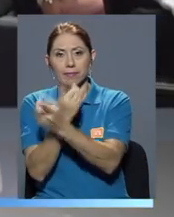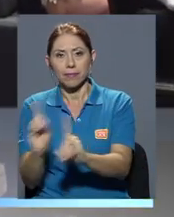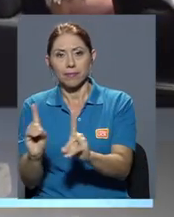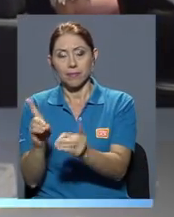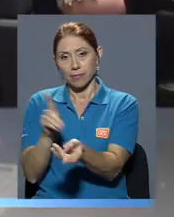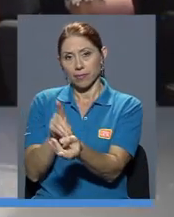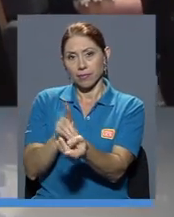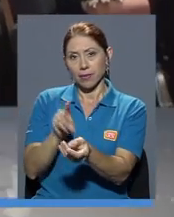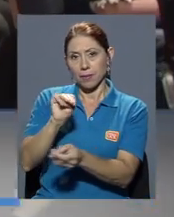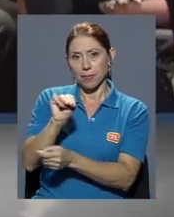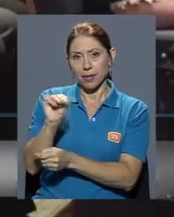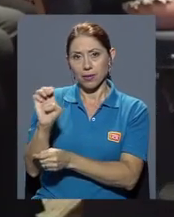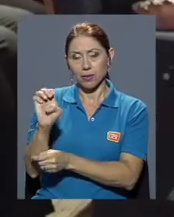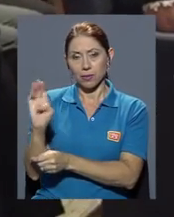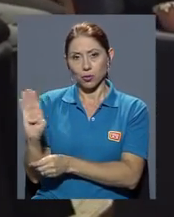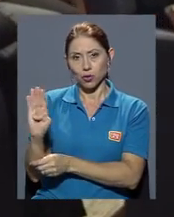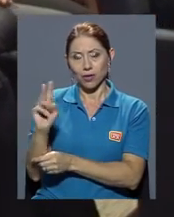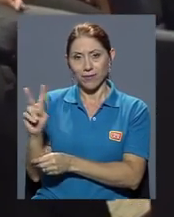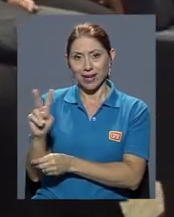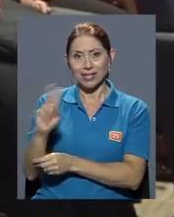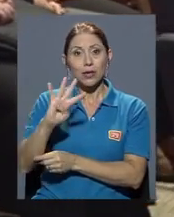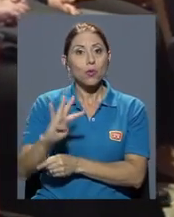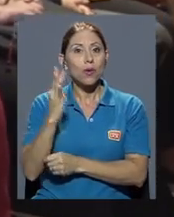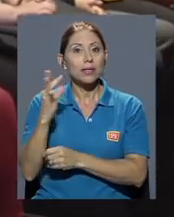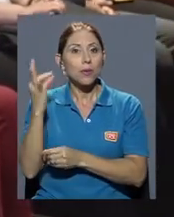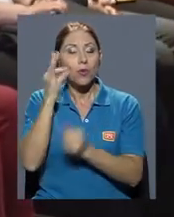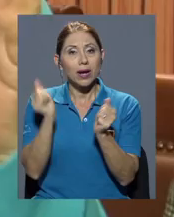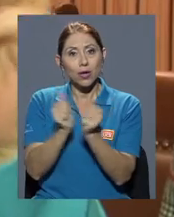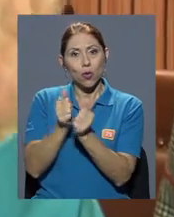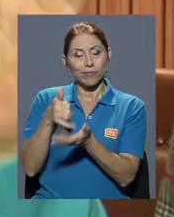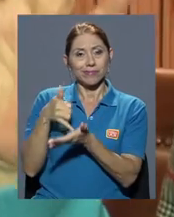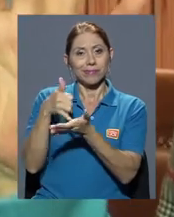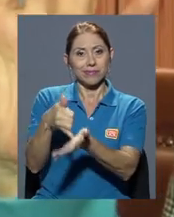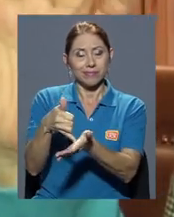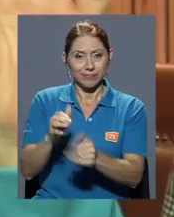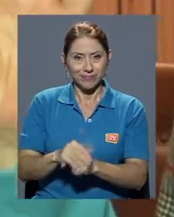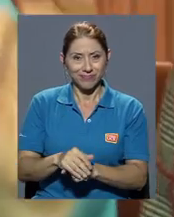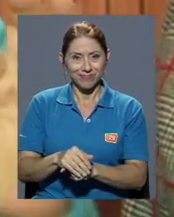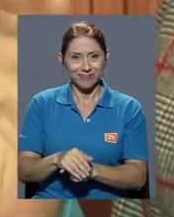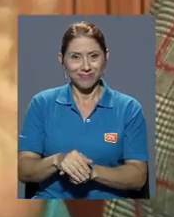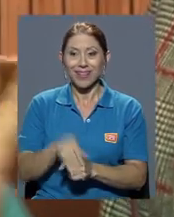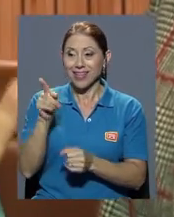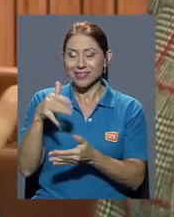doctora María Eugenia Bozzoli Vargas es la cuarta mujer galardonada con este premio, que